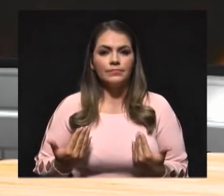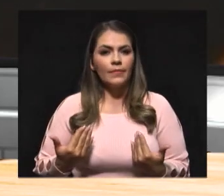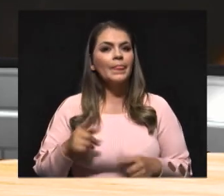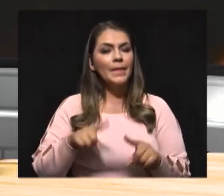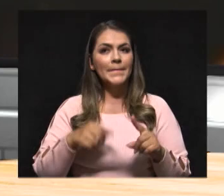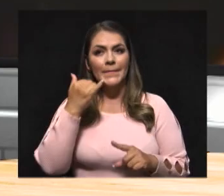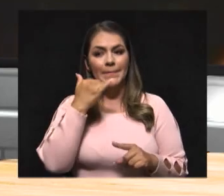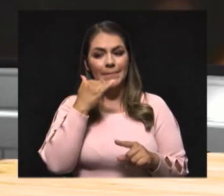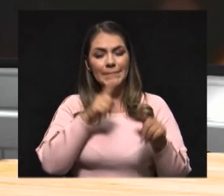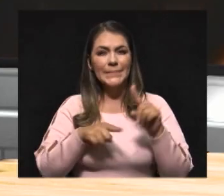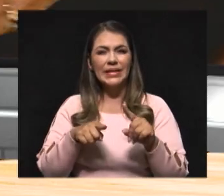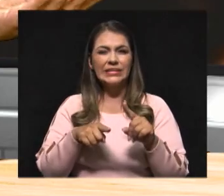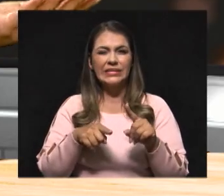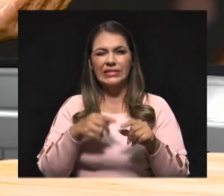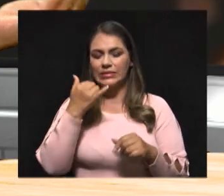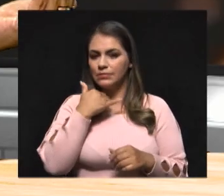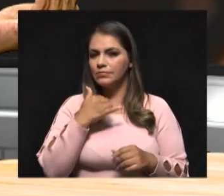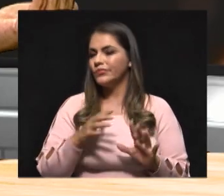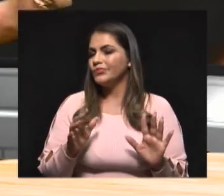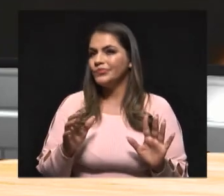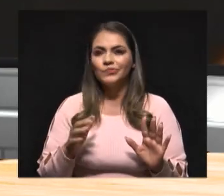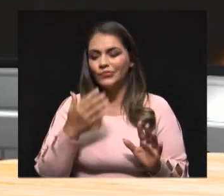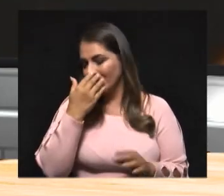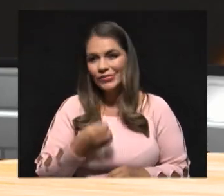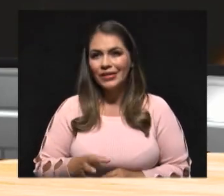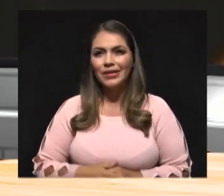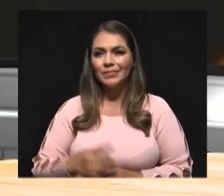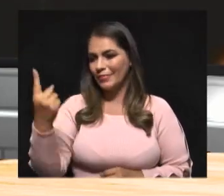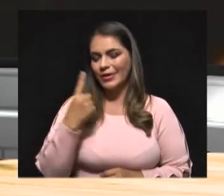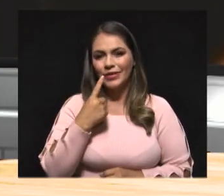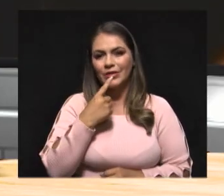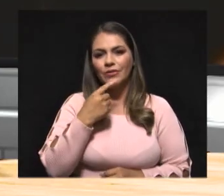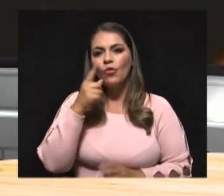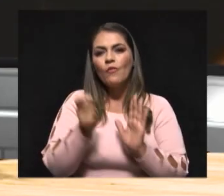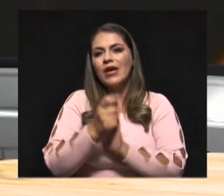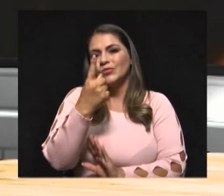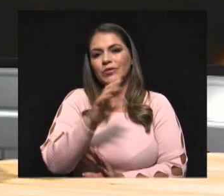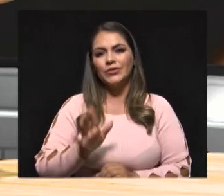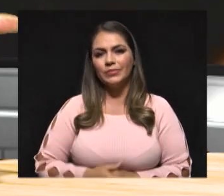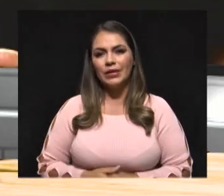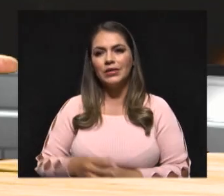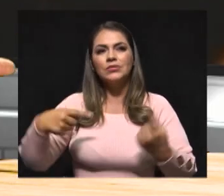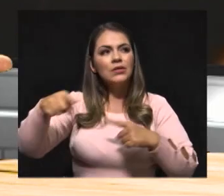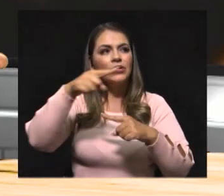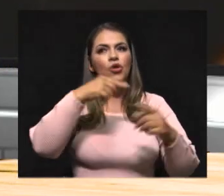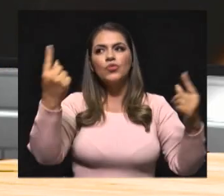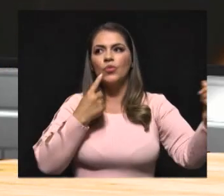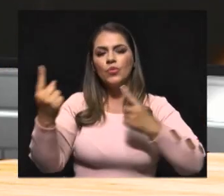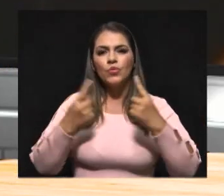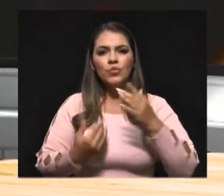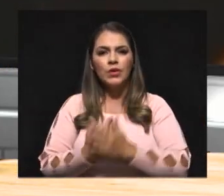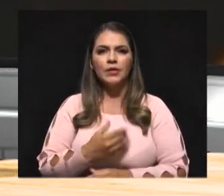práctica de cobrar más y tumbarlo no pues no justifica no van a volver de mí porque el turismo está trayendo más gente más gente más gente